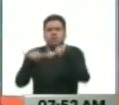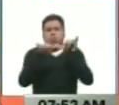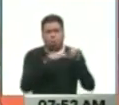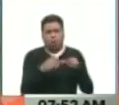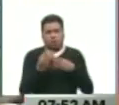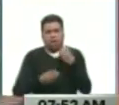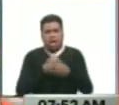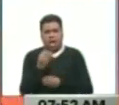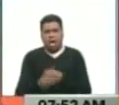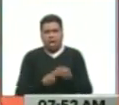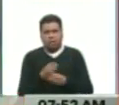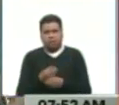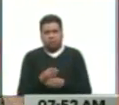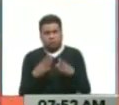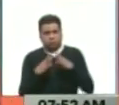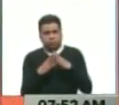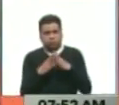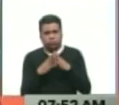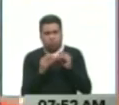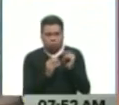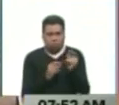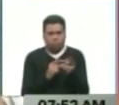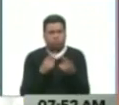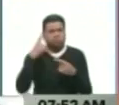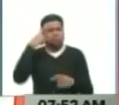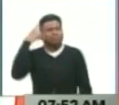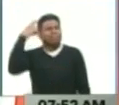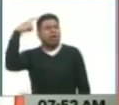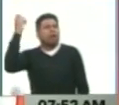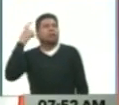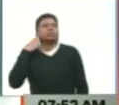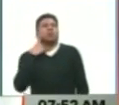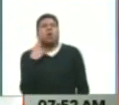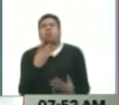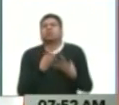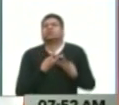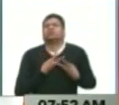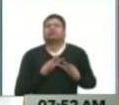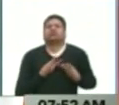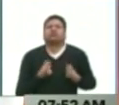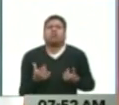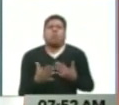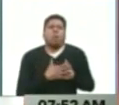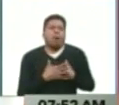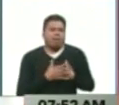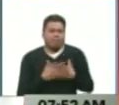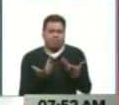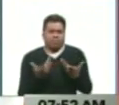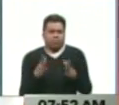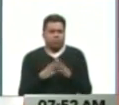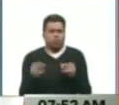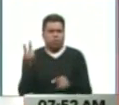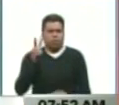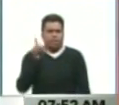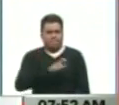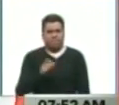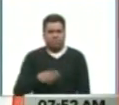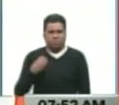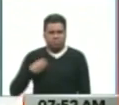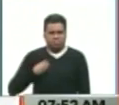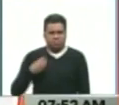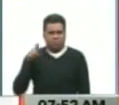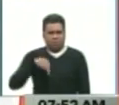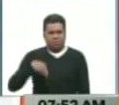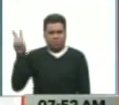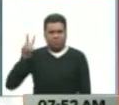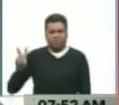para crear el devenir del imaginario, de la sensibilidad de nuestro país. Este artículo es importante porque en ese artículo